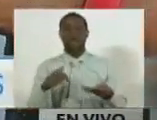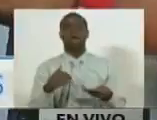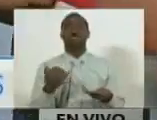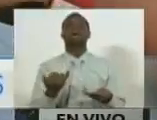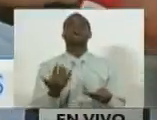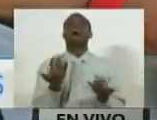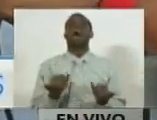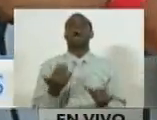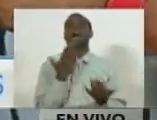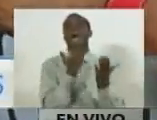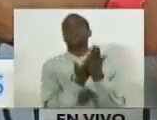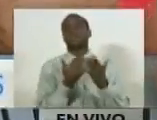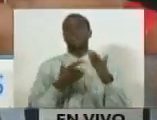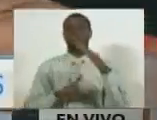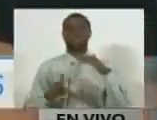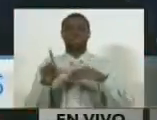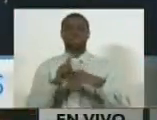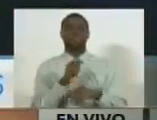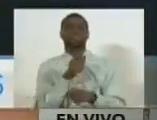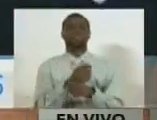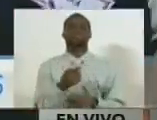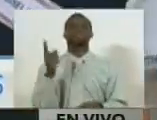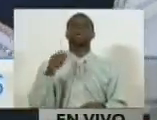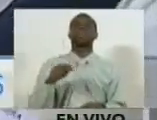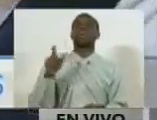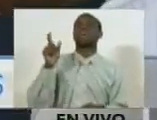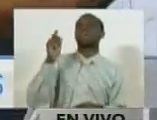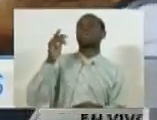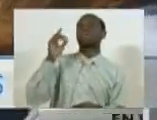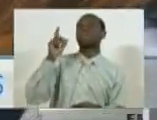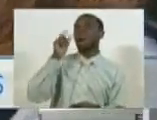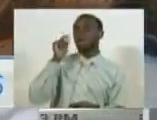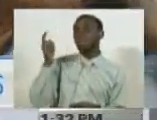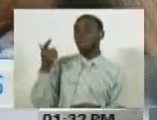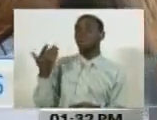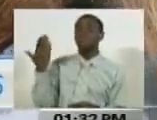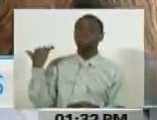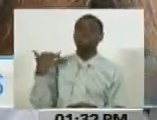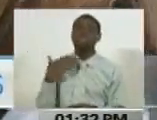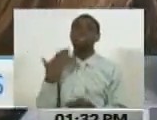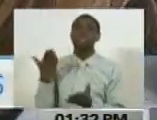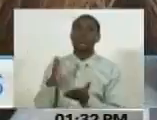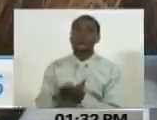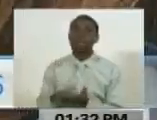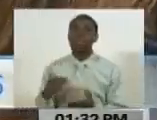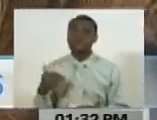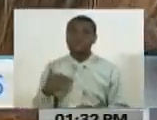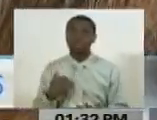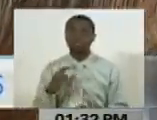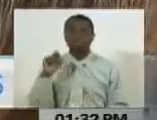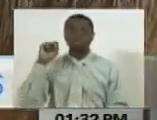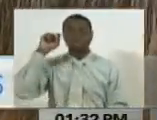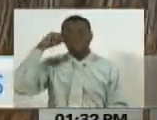esta patria. Pero también se lo dedico a mi padre, que apenas tiene 7 días de fallecido. Bueno. Y hoy quería